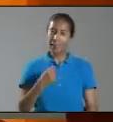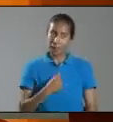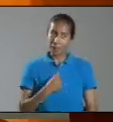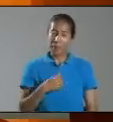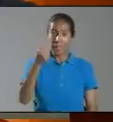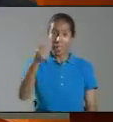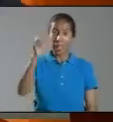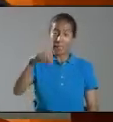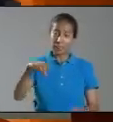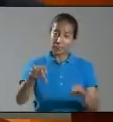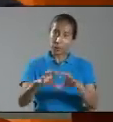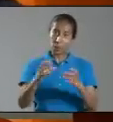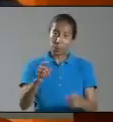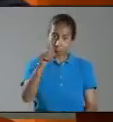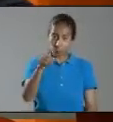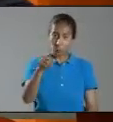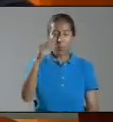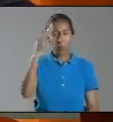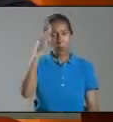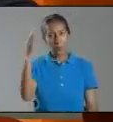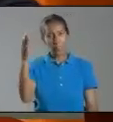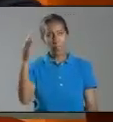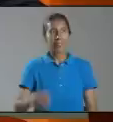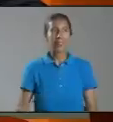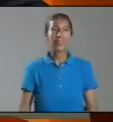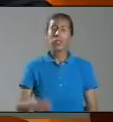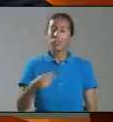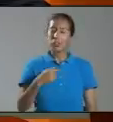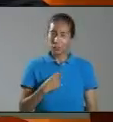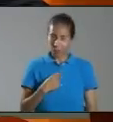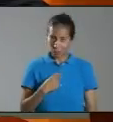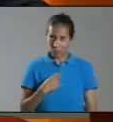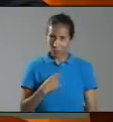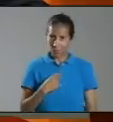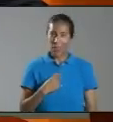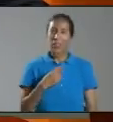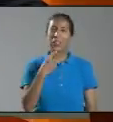así como vos se los estabas echando, yo me los echo más rápido leyendo.